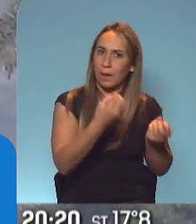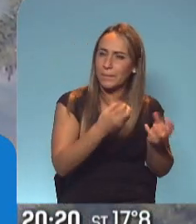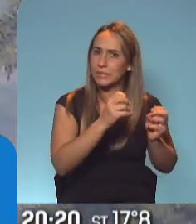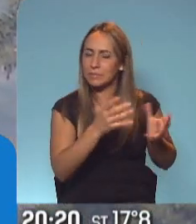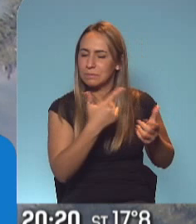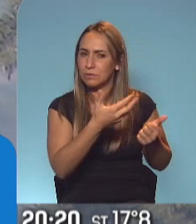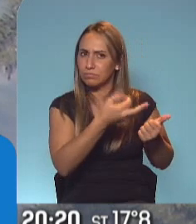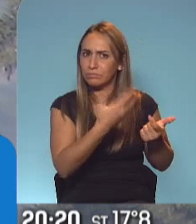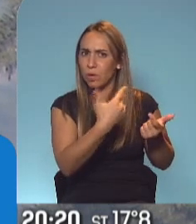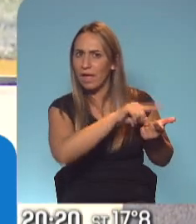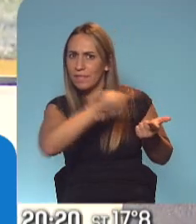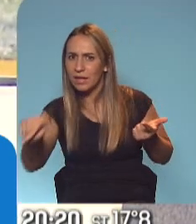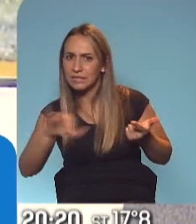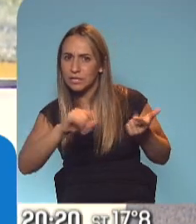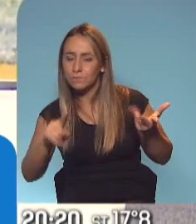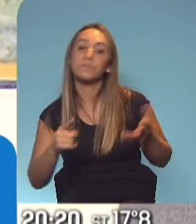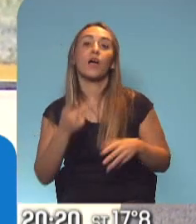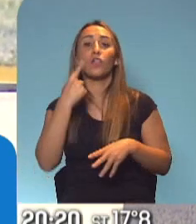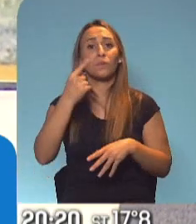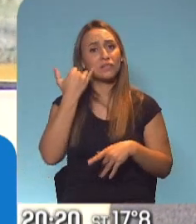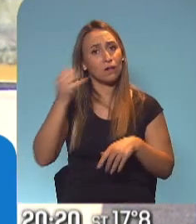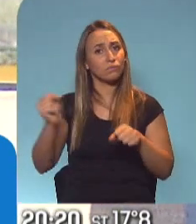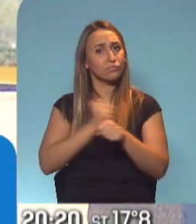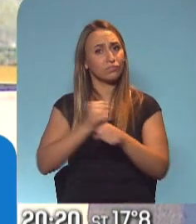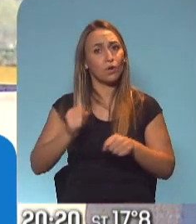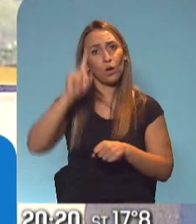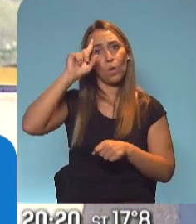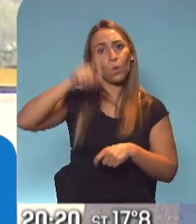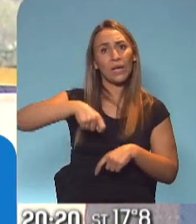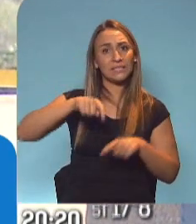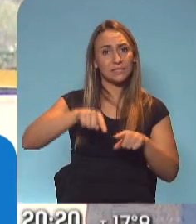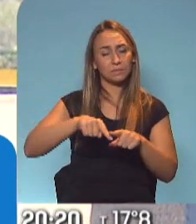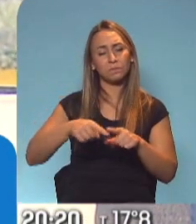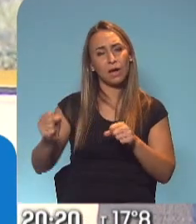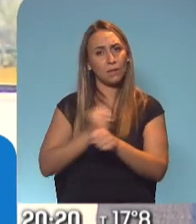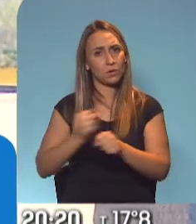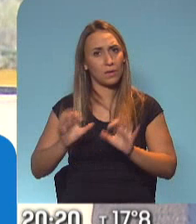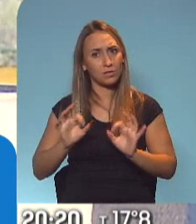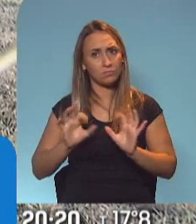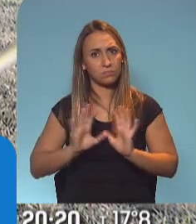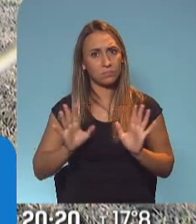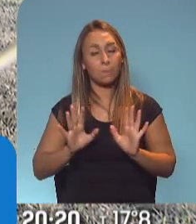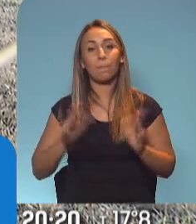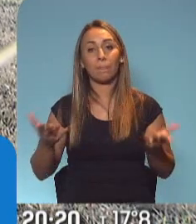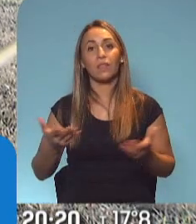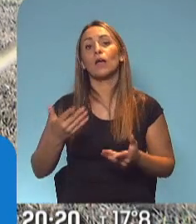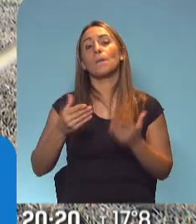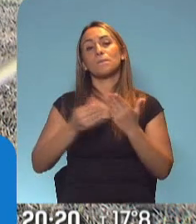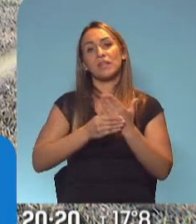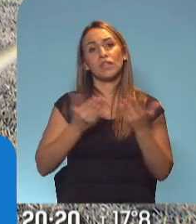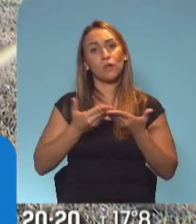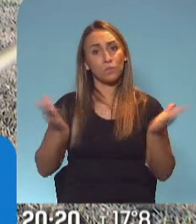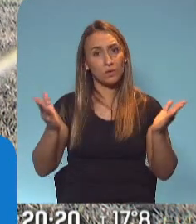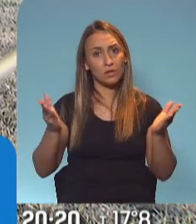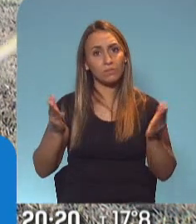600 casos fueron aceptados, acogidos por los jueces de garantía o de ejecución. De manera que el Ministerio Público tomó la